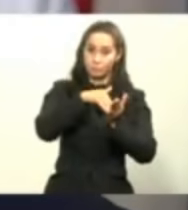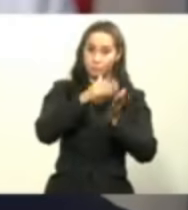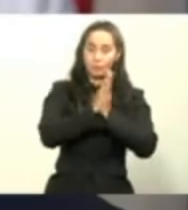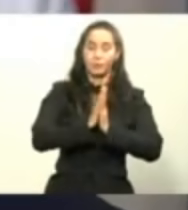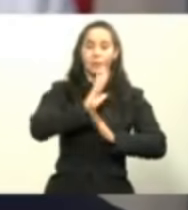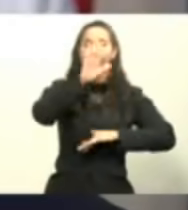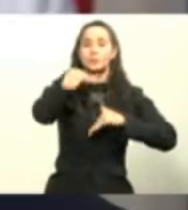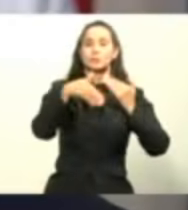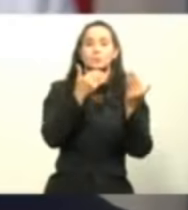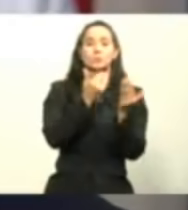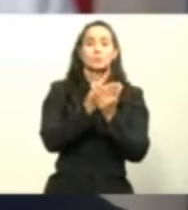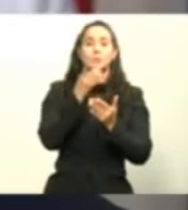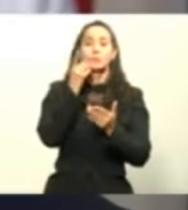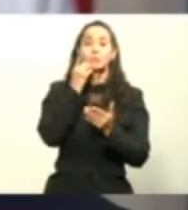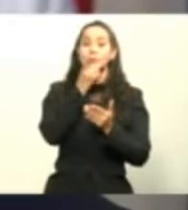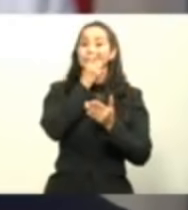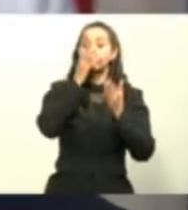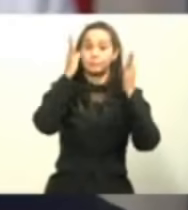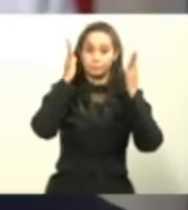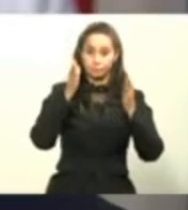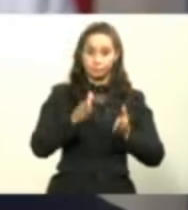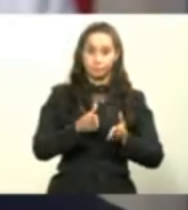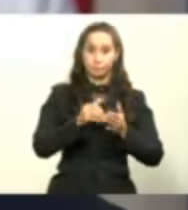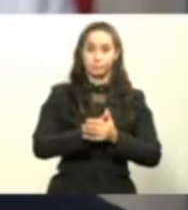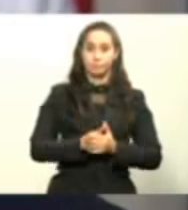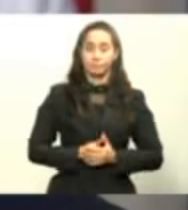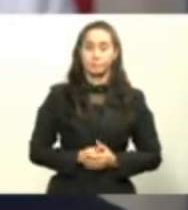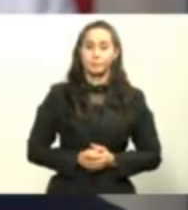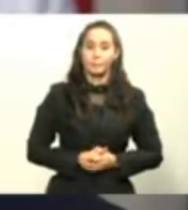a toda la población dominicana